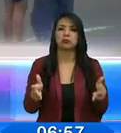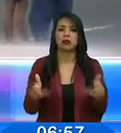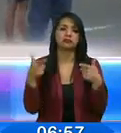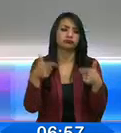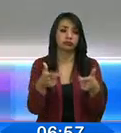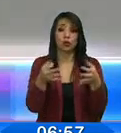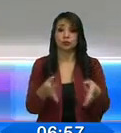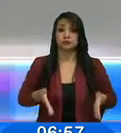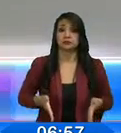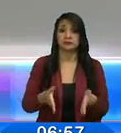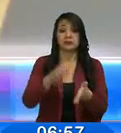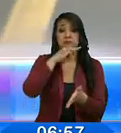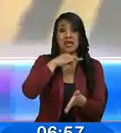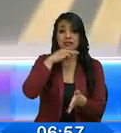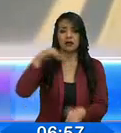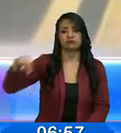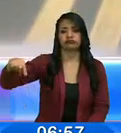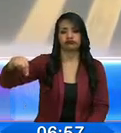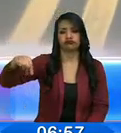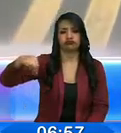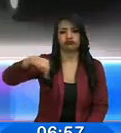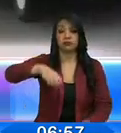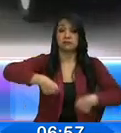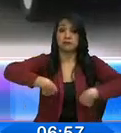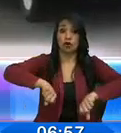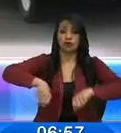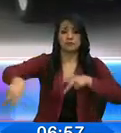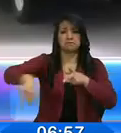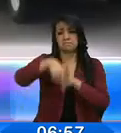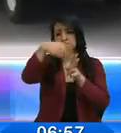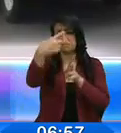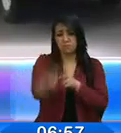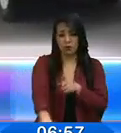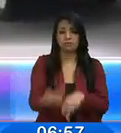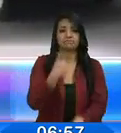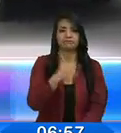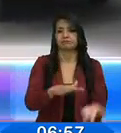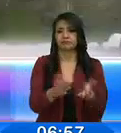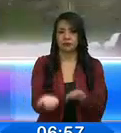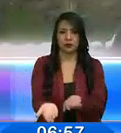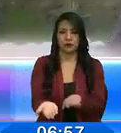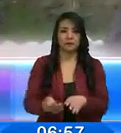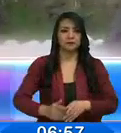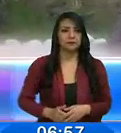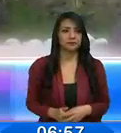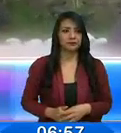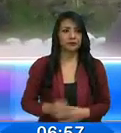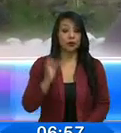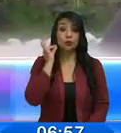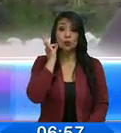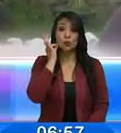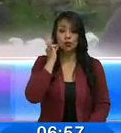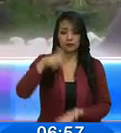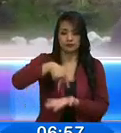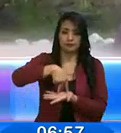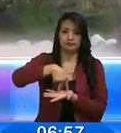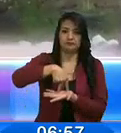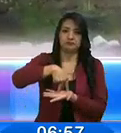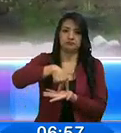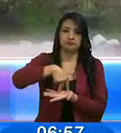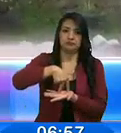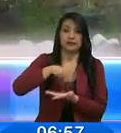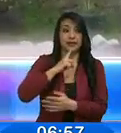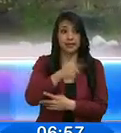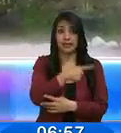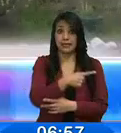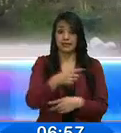vía Manta-Montecristi. Una motocicleta lo embistió, causando su muerte de forma inmediata. Una chica estaba parada aquí. Ella vio, me dice que venía